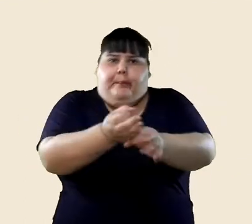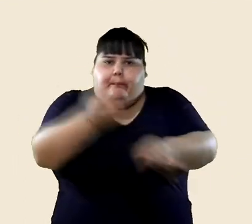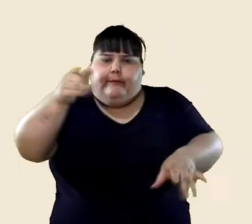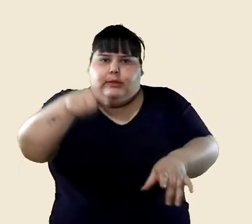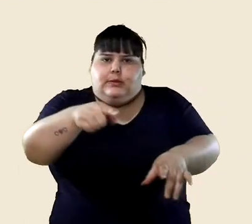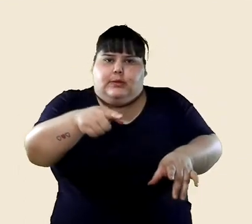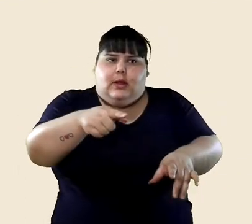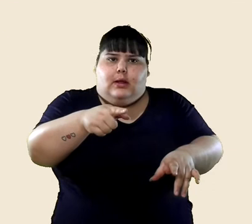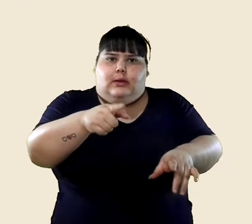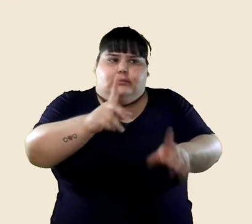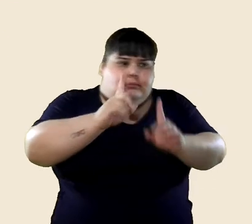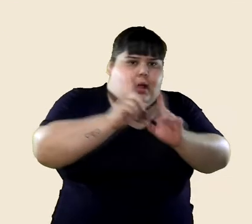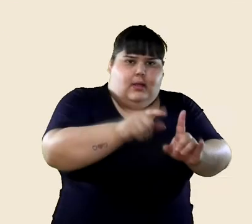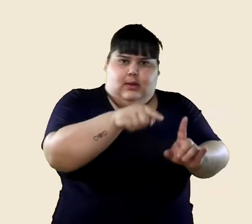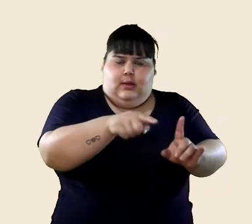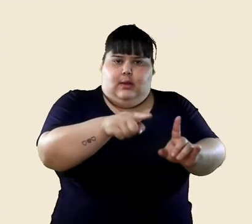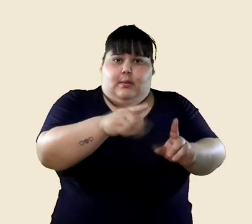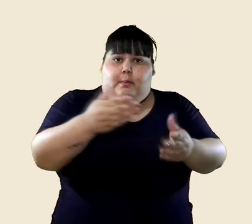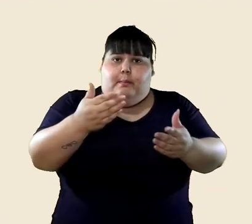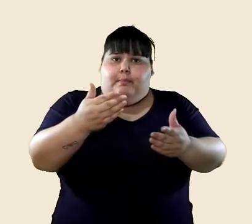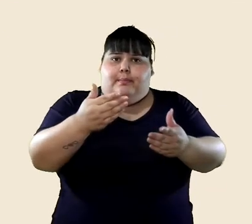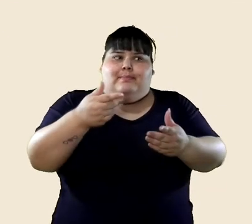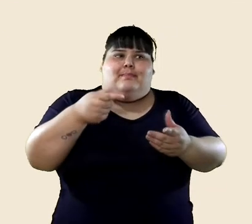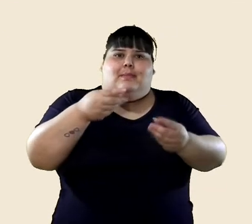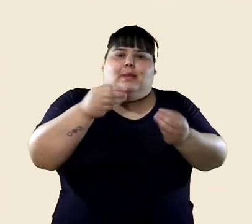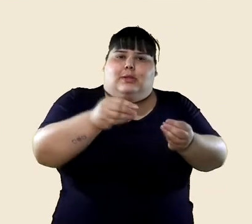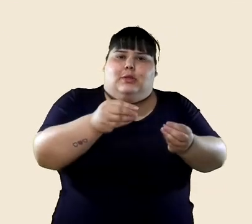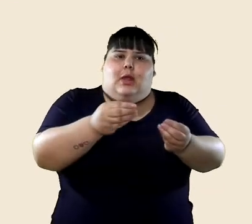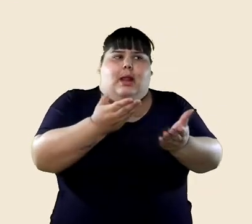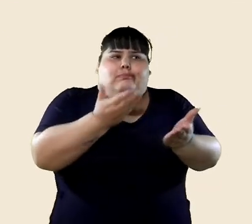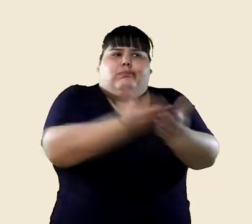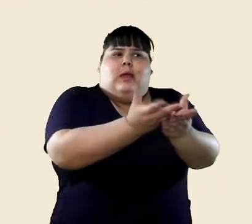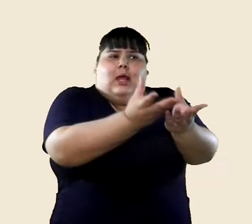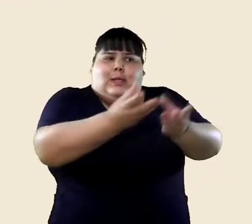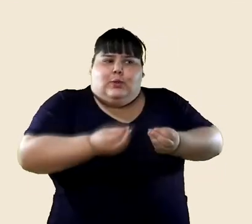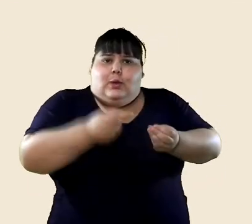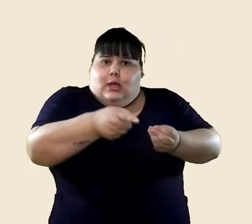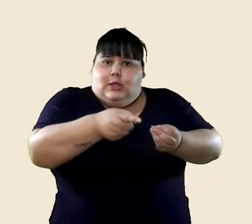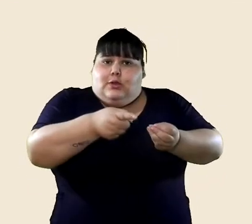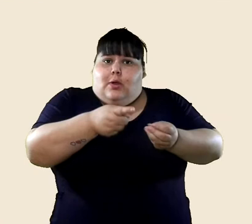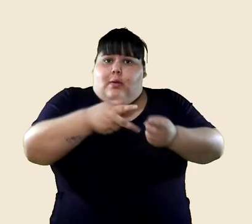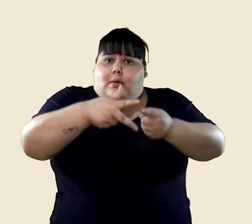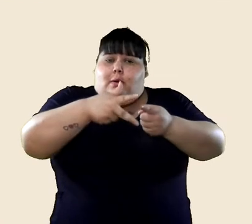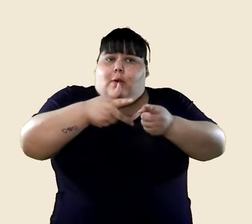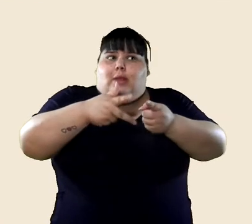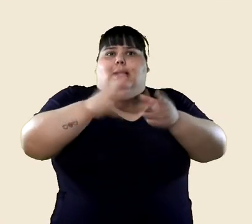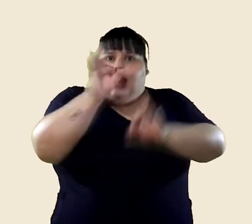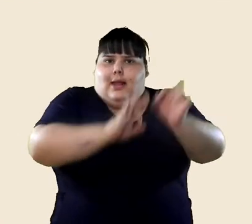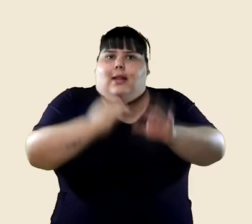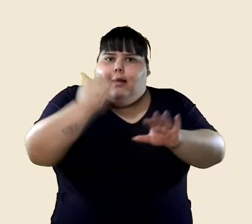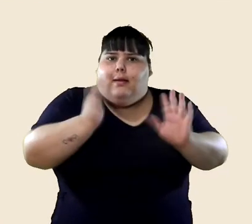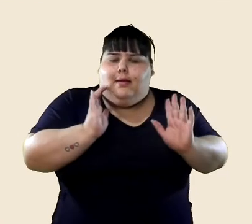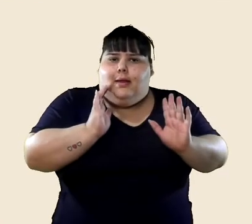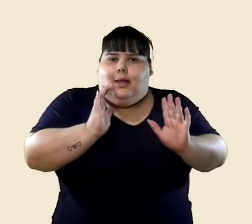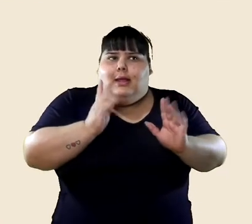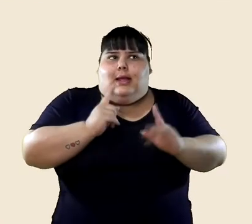en esto hoy, entonces buscar y pedir ayuda también es un recurso, saber pedir ayuda, saber decir, bueno, acá hice